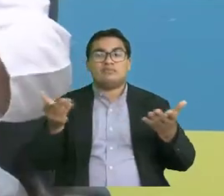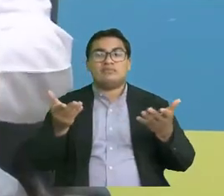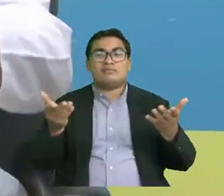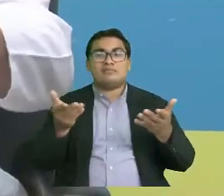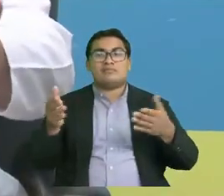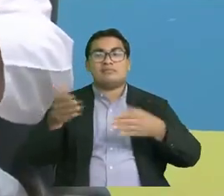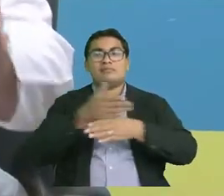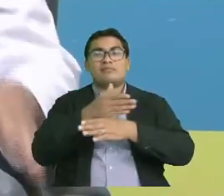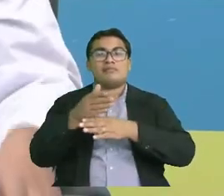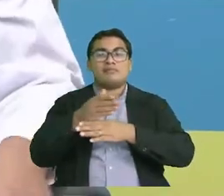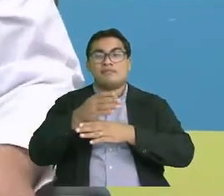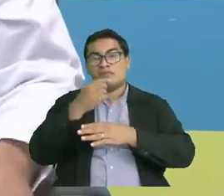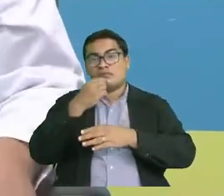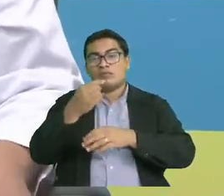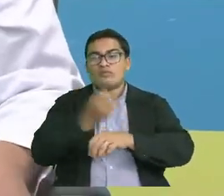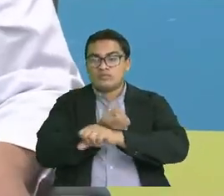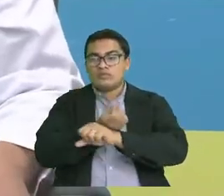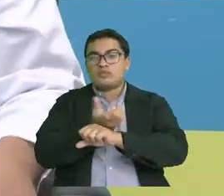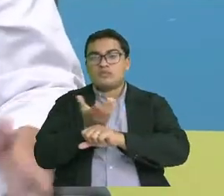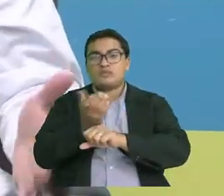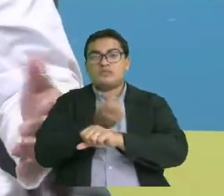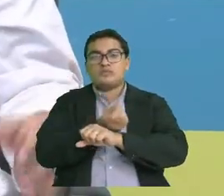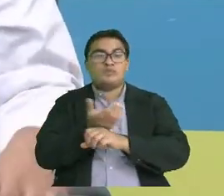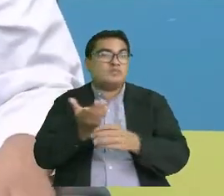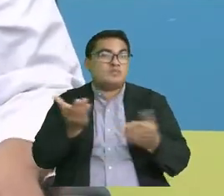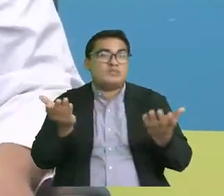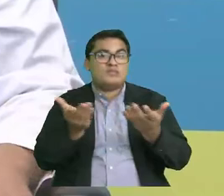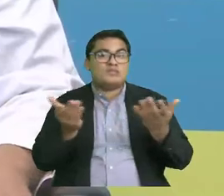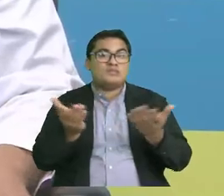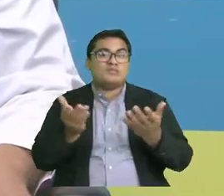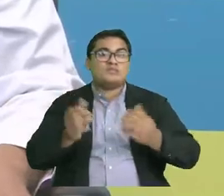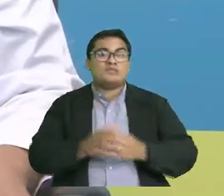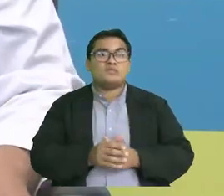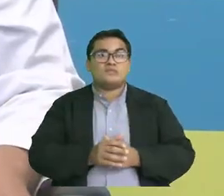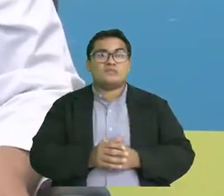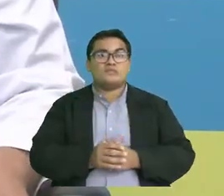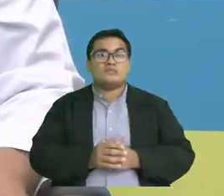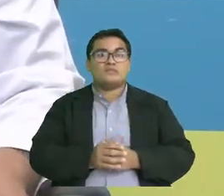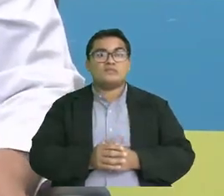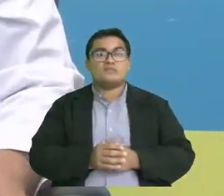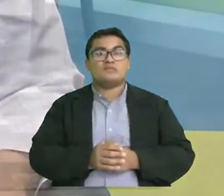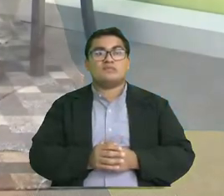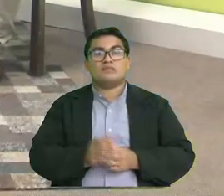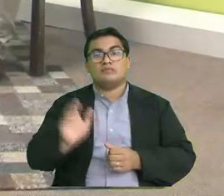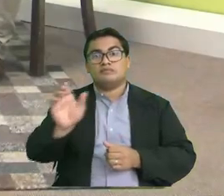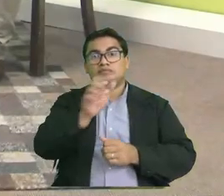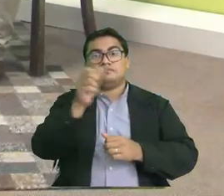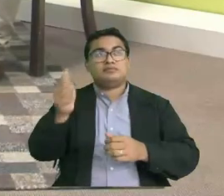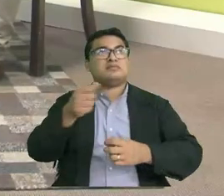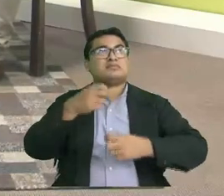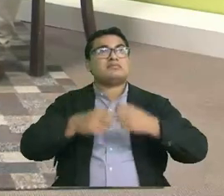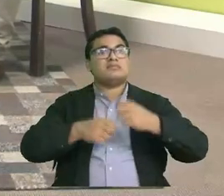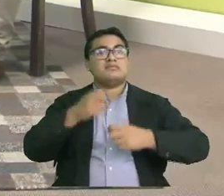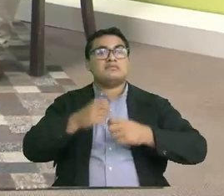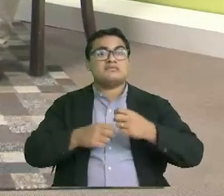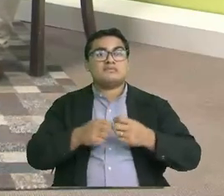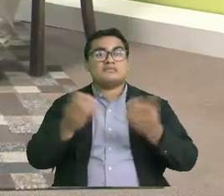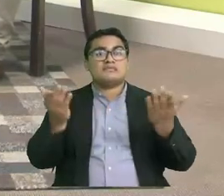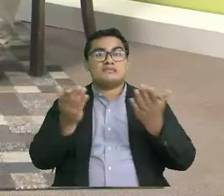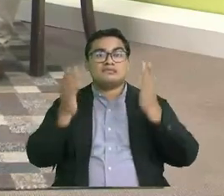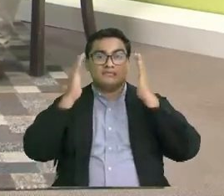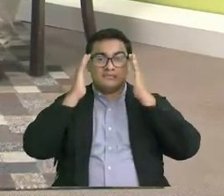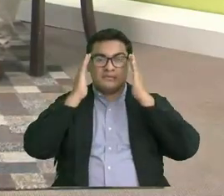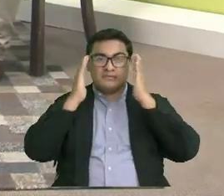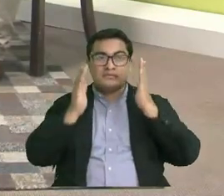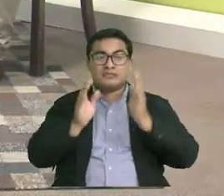médico general se encarga de darle las recomendaciones al papá o al que lo lleva, el niño. Otro problema no muy común, doctor, es eso que le